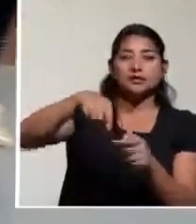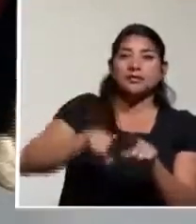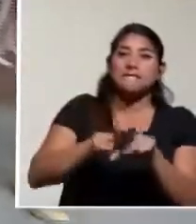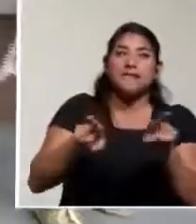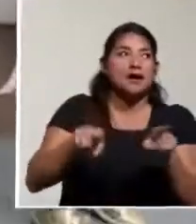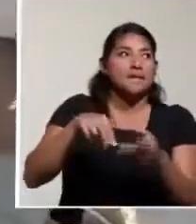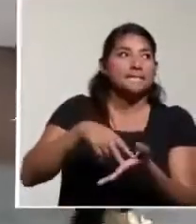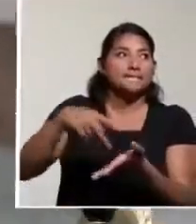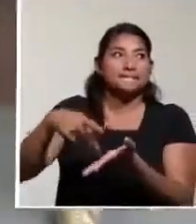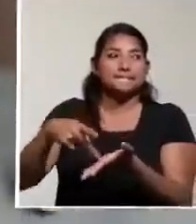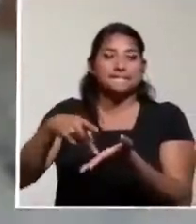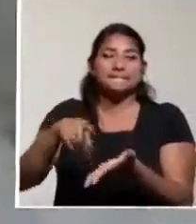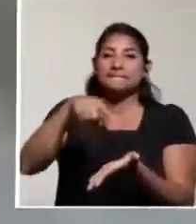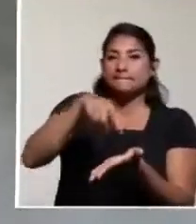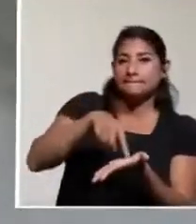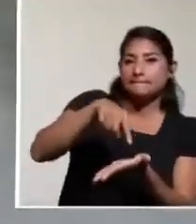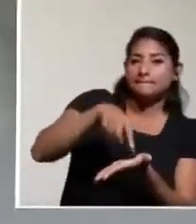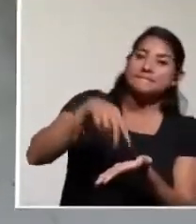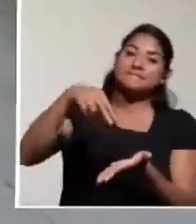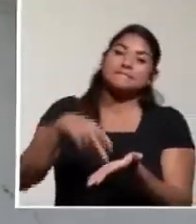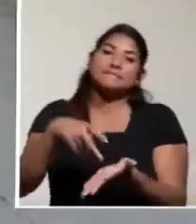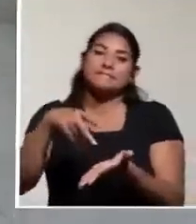¡Separados! ¡Un lado! ¡Otro!